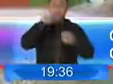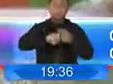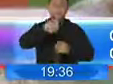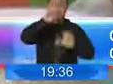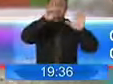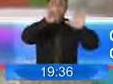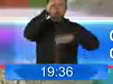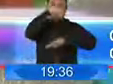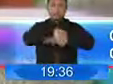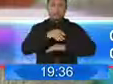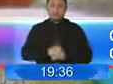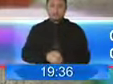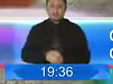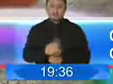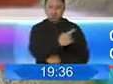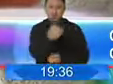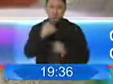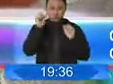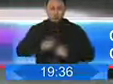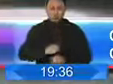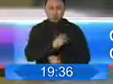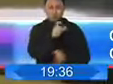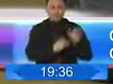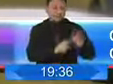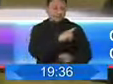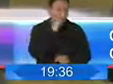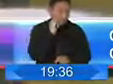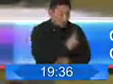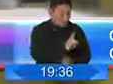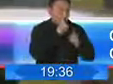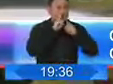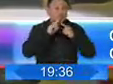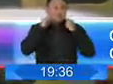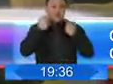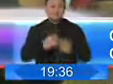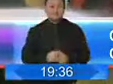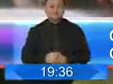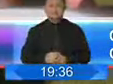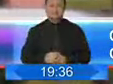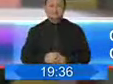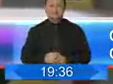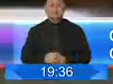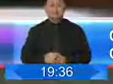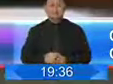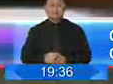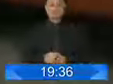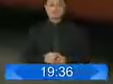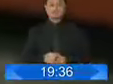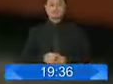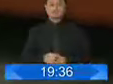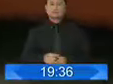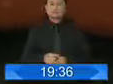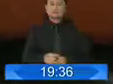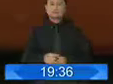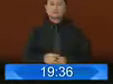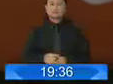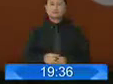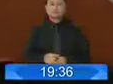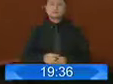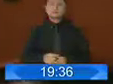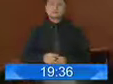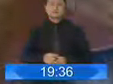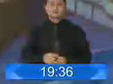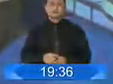6 de la tarde. Juntos podremos dibujar cientos de sonrisas en los rostros de estos pequeños guerreros, informó Sofía